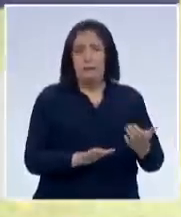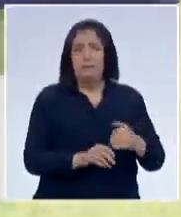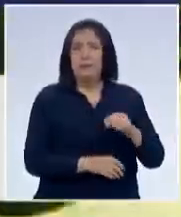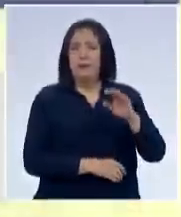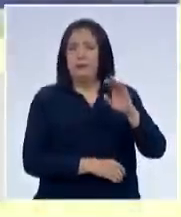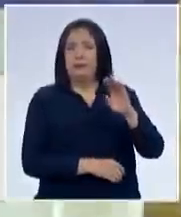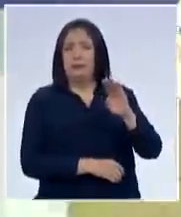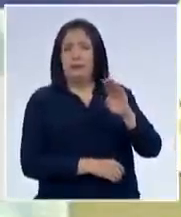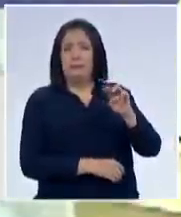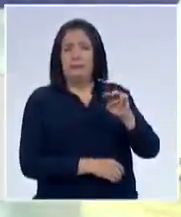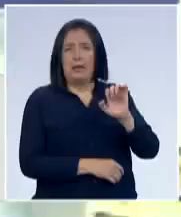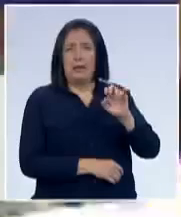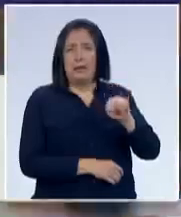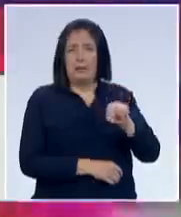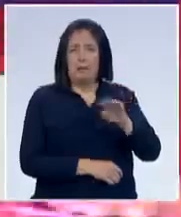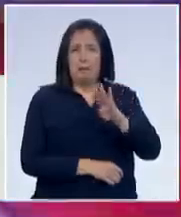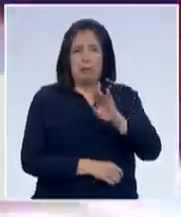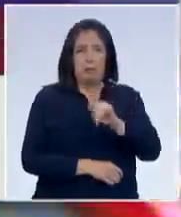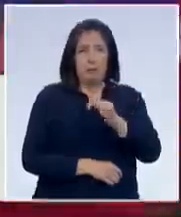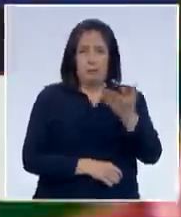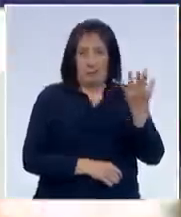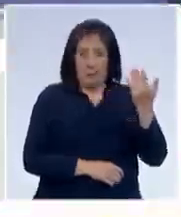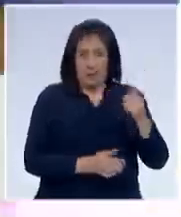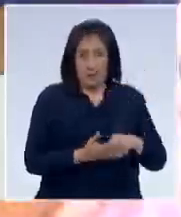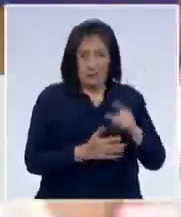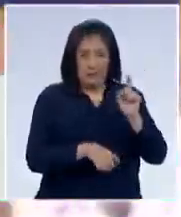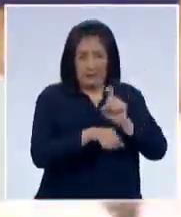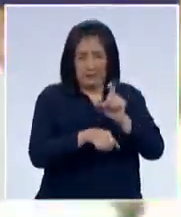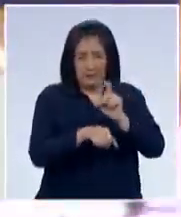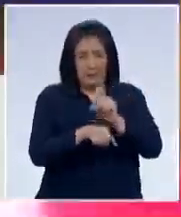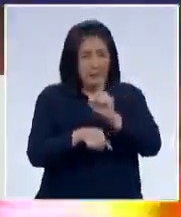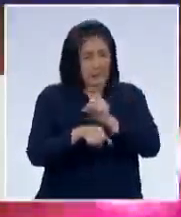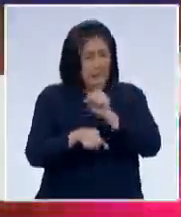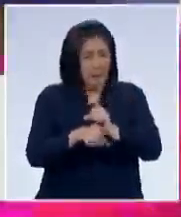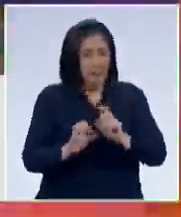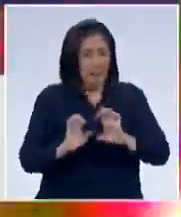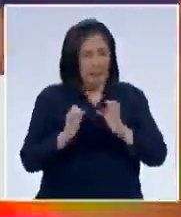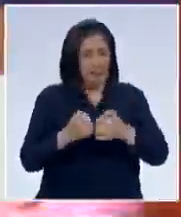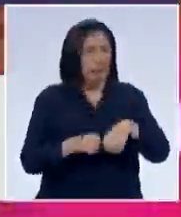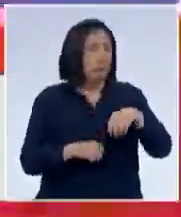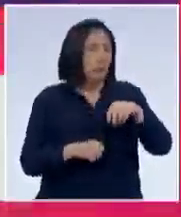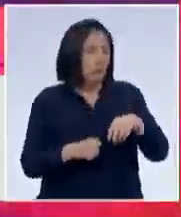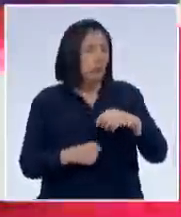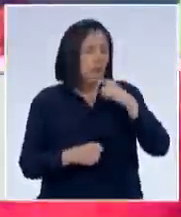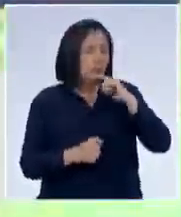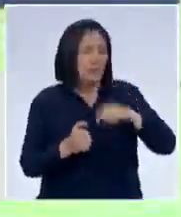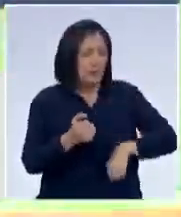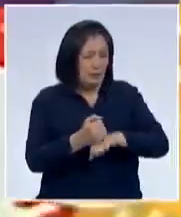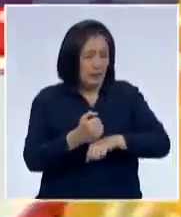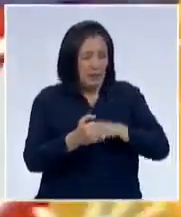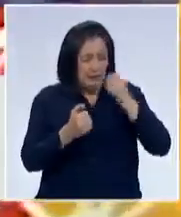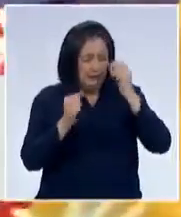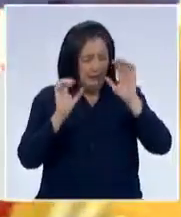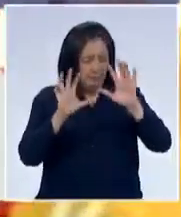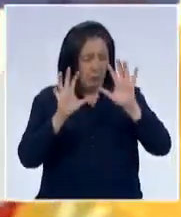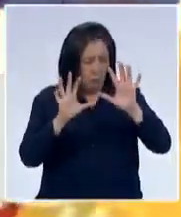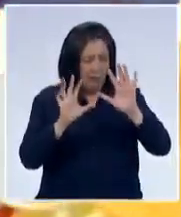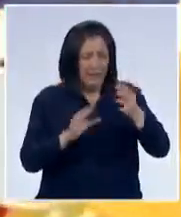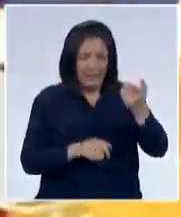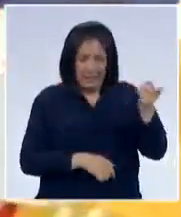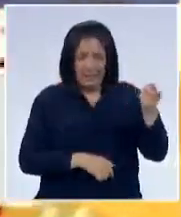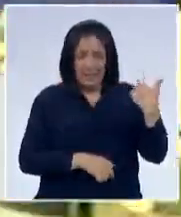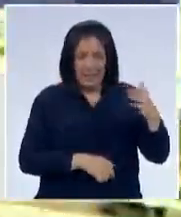el exentrenador de la selección femenina de vóley que nos llevó hasta lo más alto. Lamentablemente